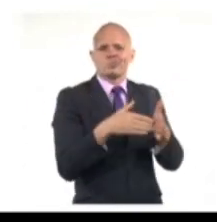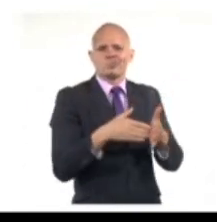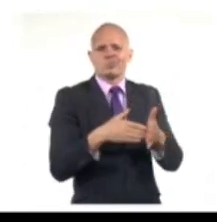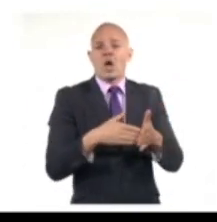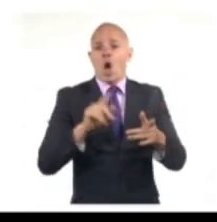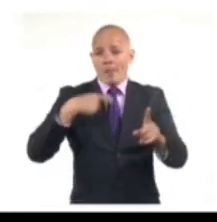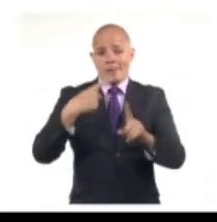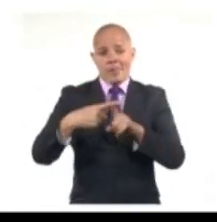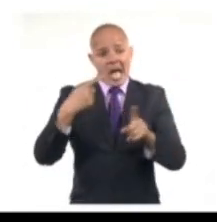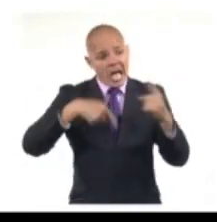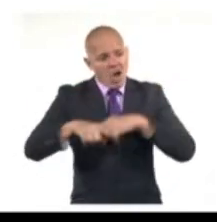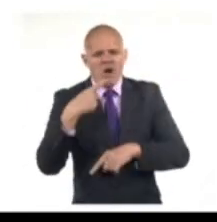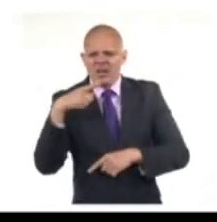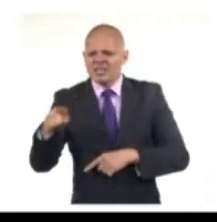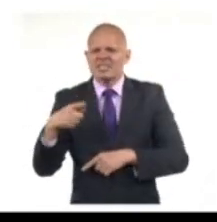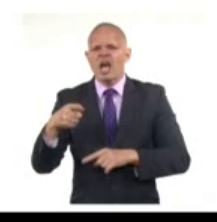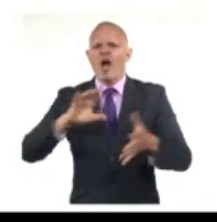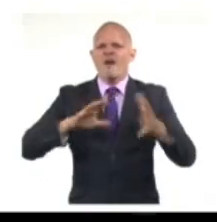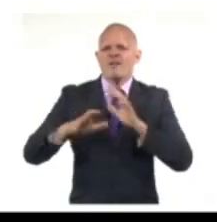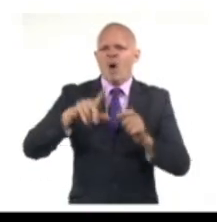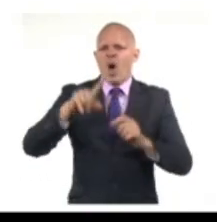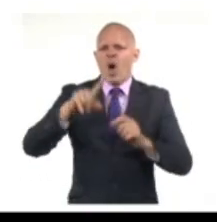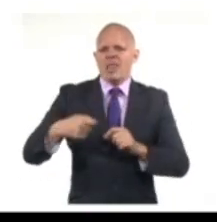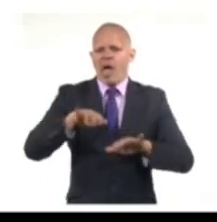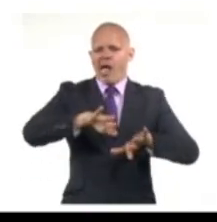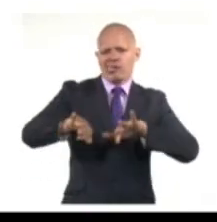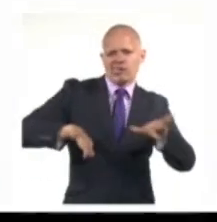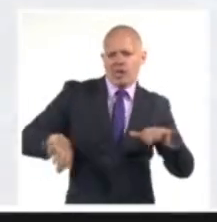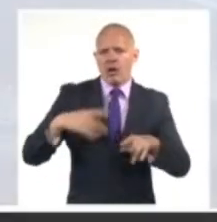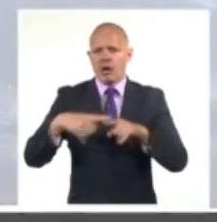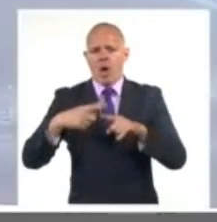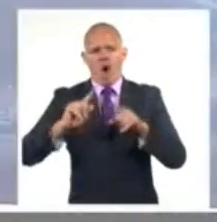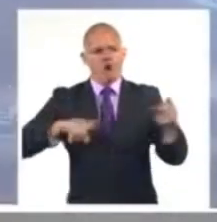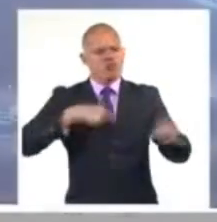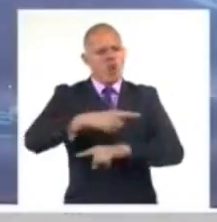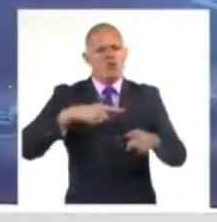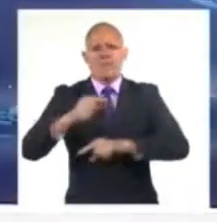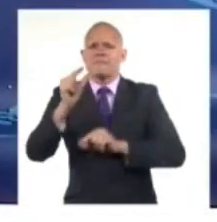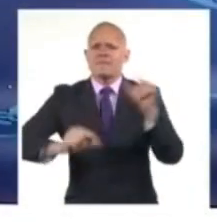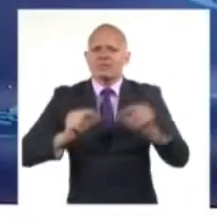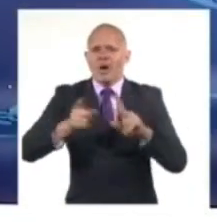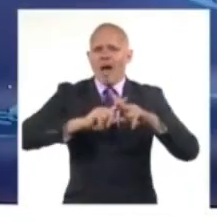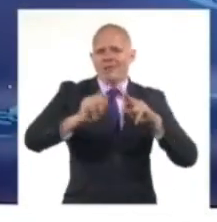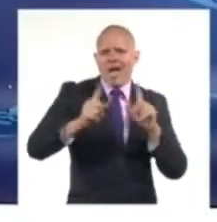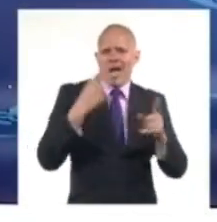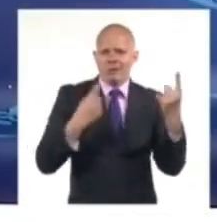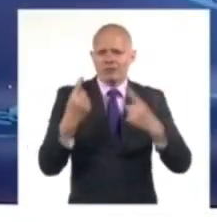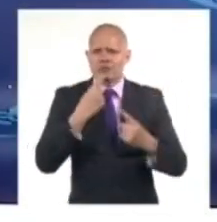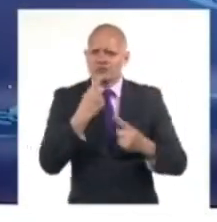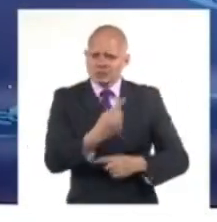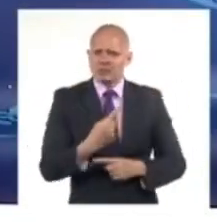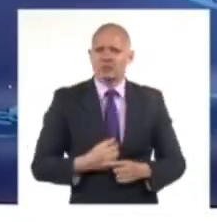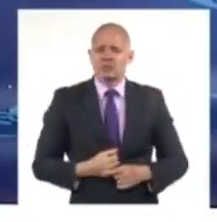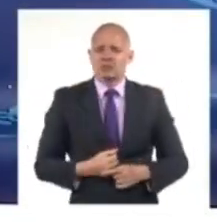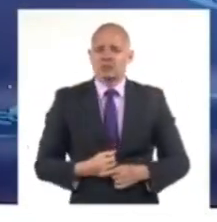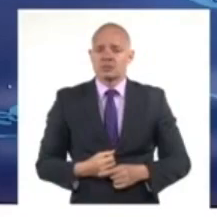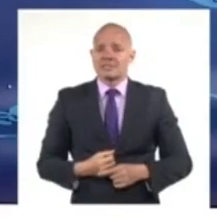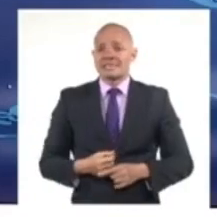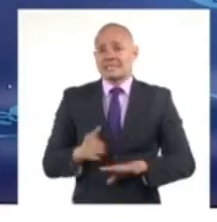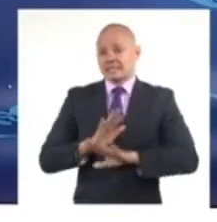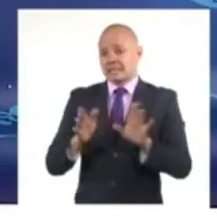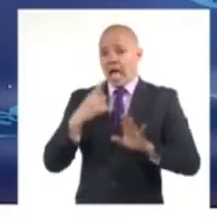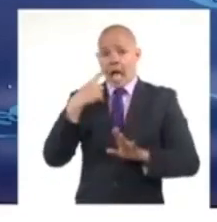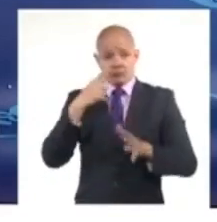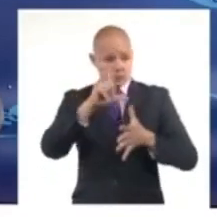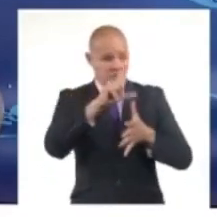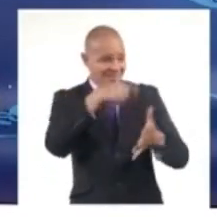represivas, discriminatorias y excluyentes contra los migrantes. Sabemos que la voz de América Latina y